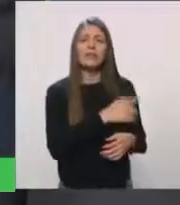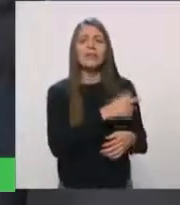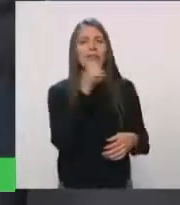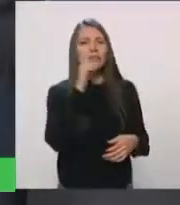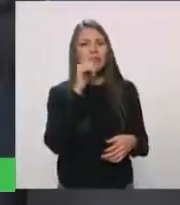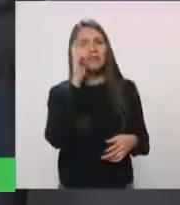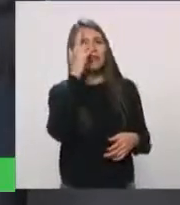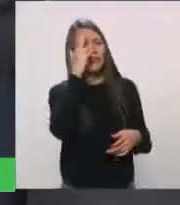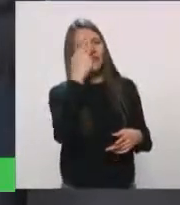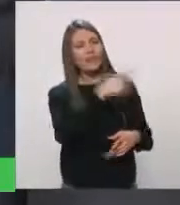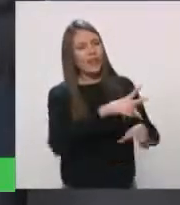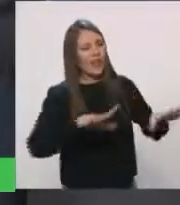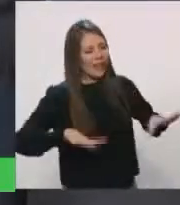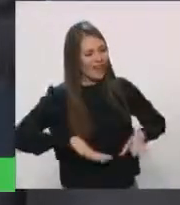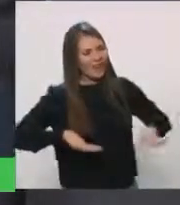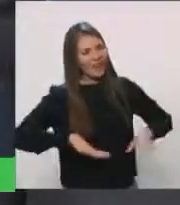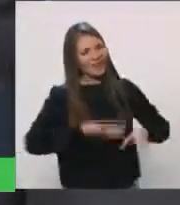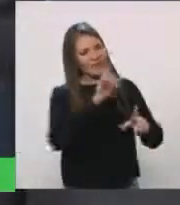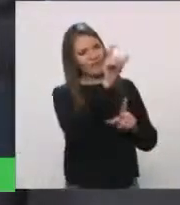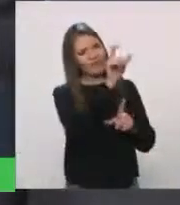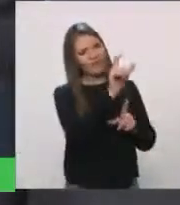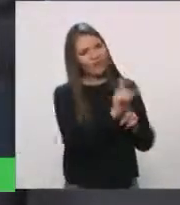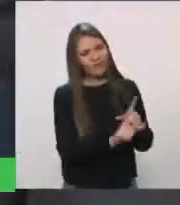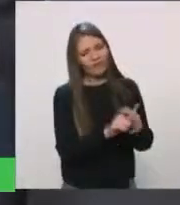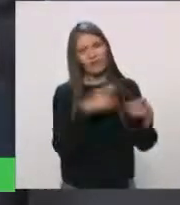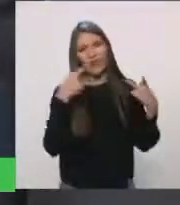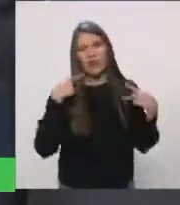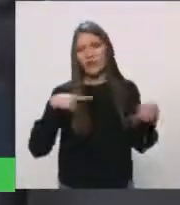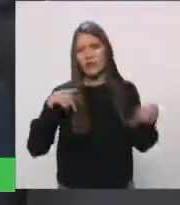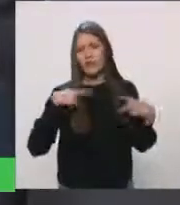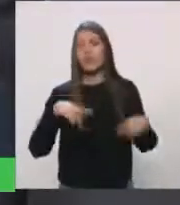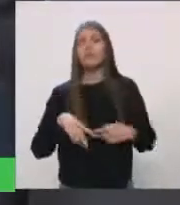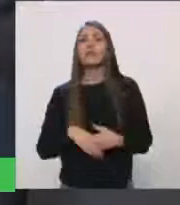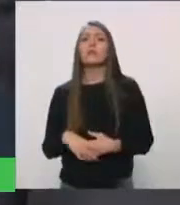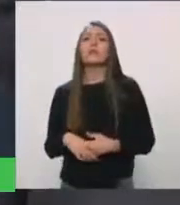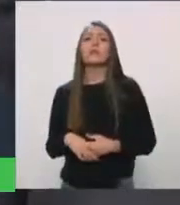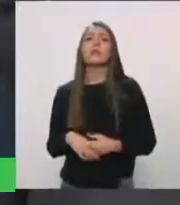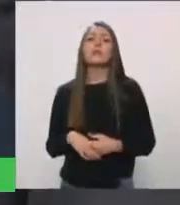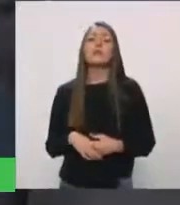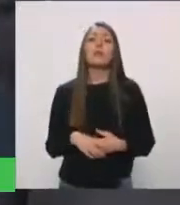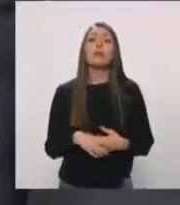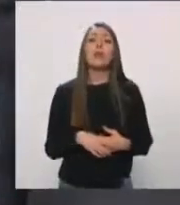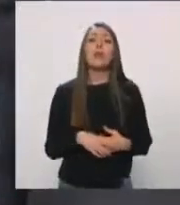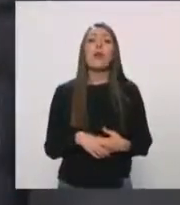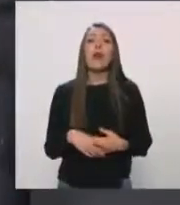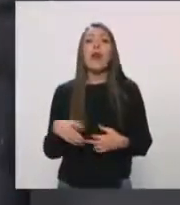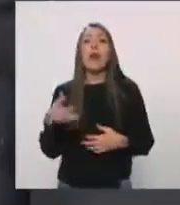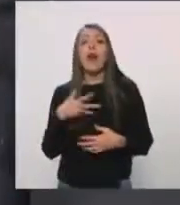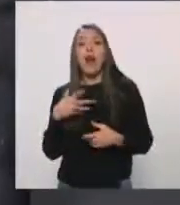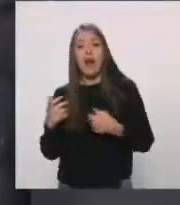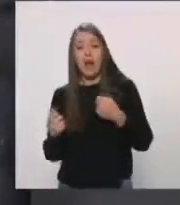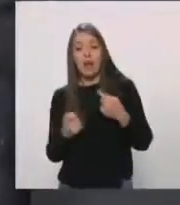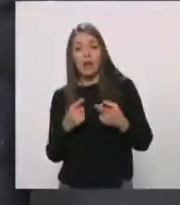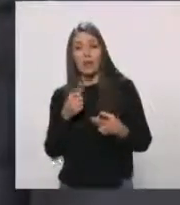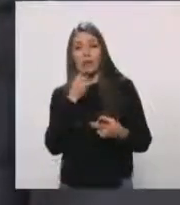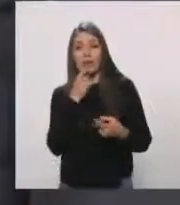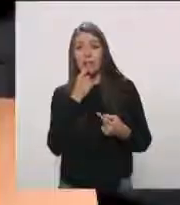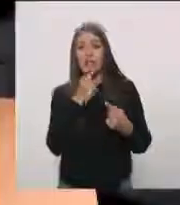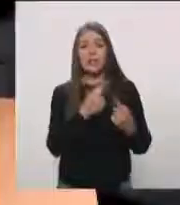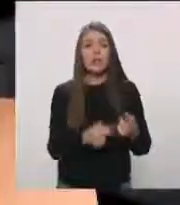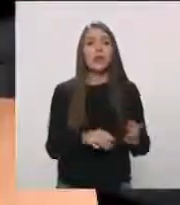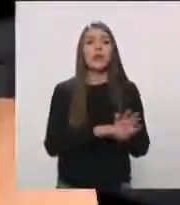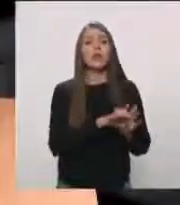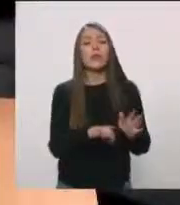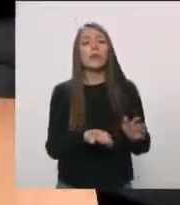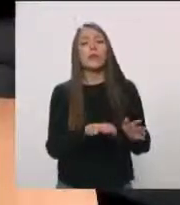esas características o rasgos importantes de ese ser querido. Cuando hay niños en la escena que perdieron al padre